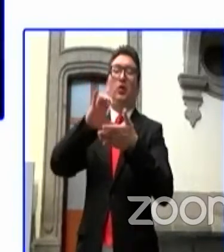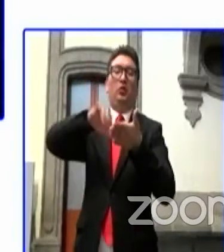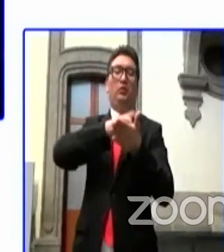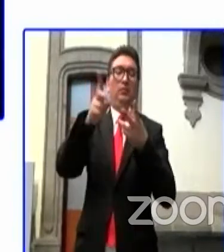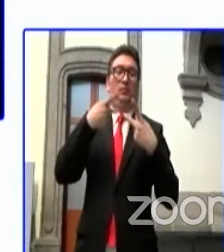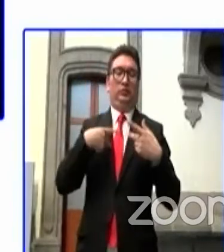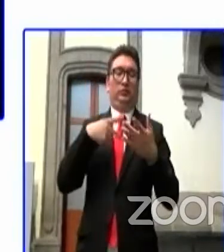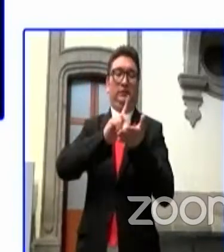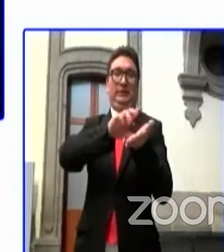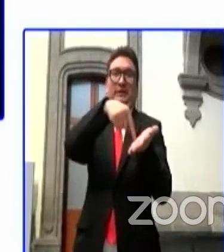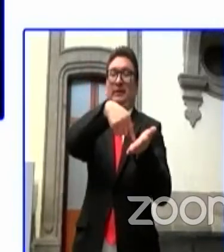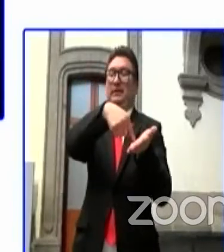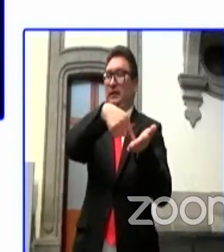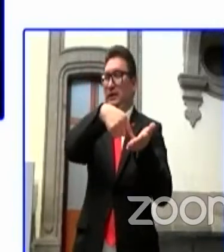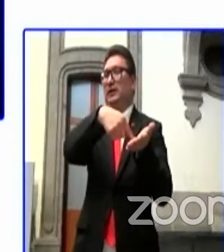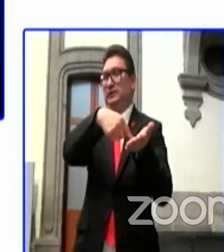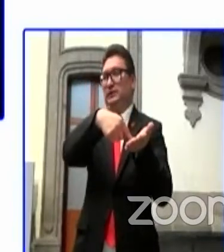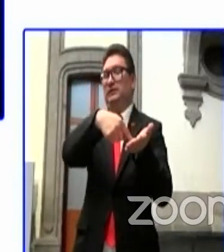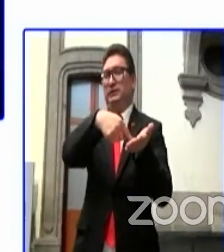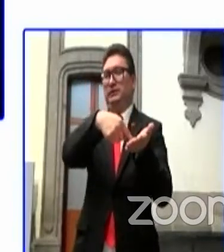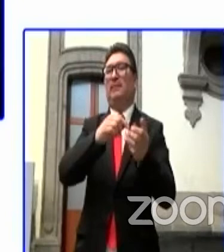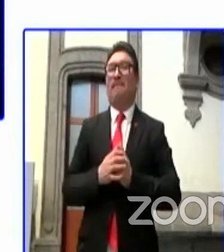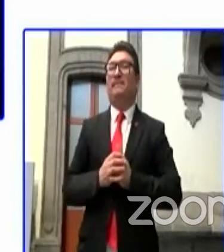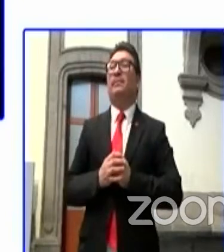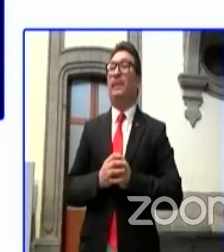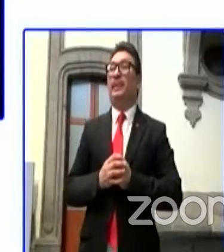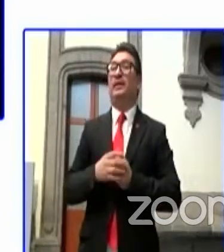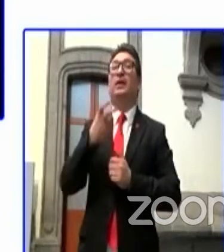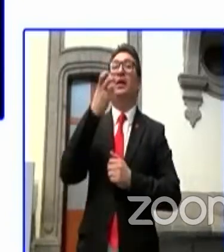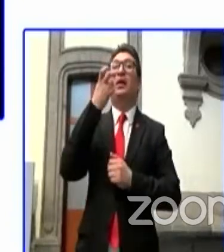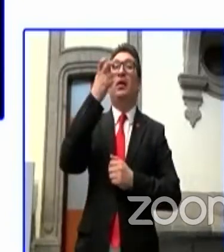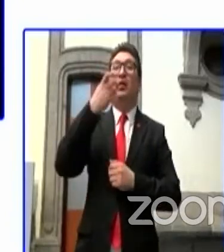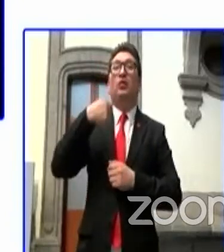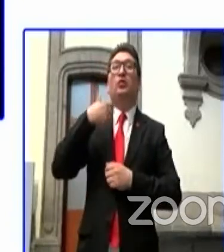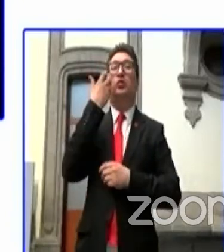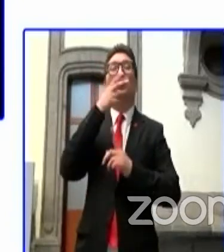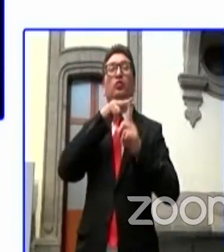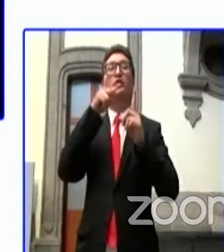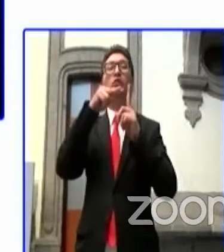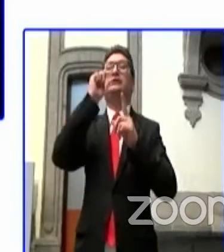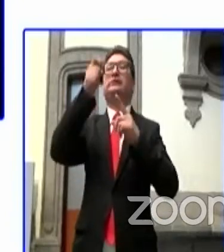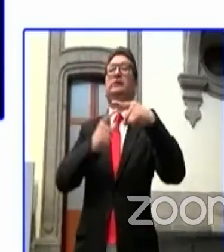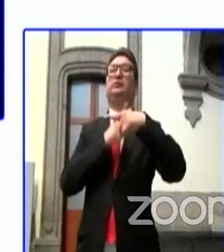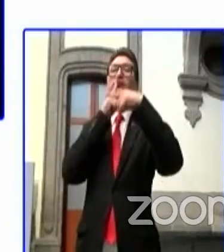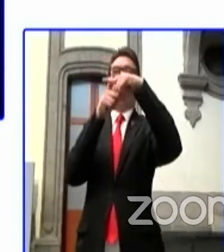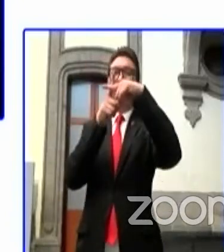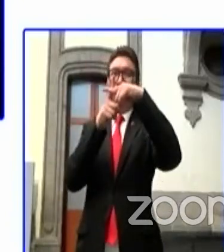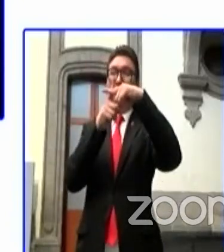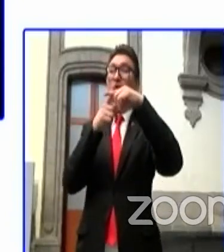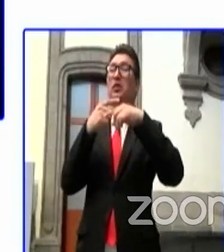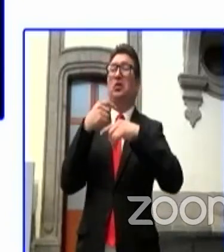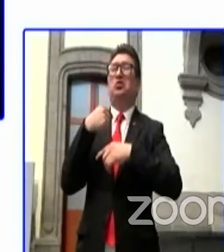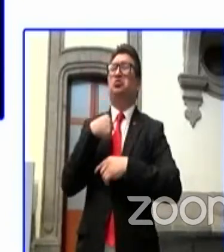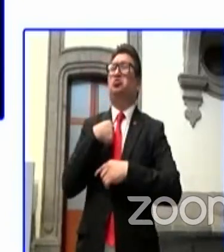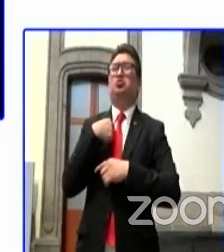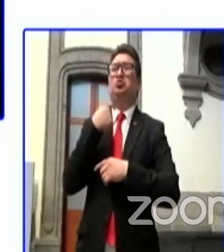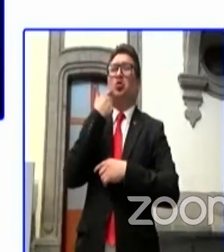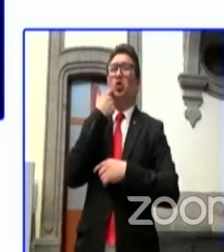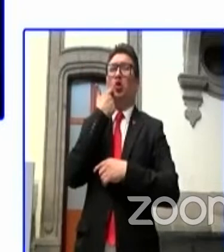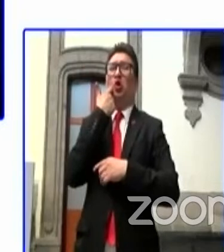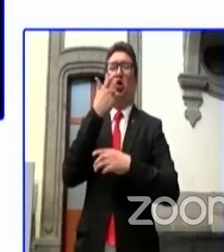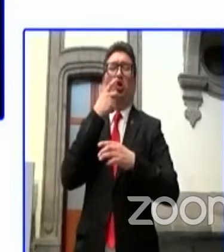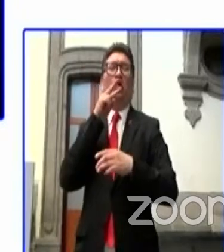país. Y quiero verlo con una mirada positiva. No quiero ver el vaso medio